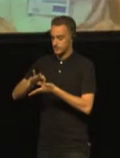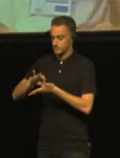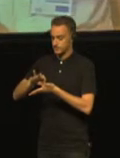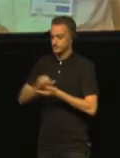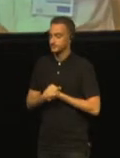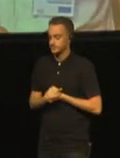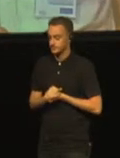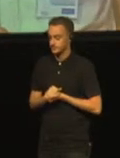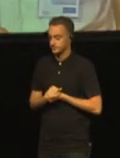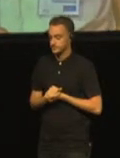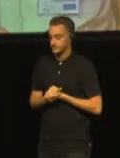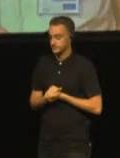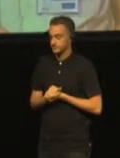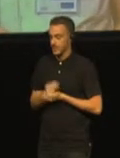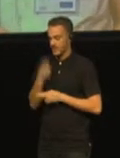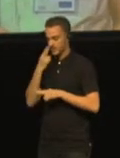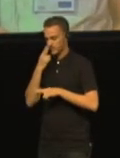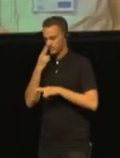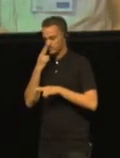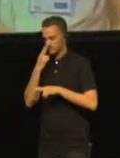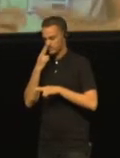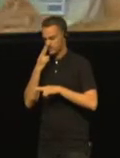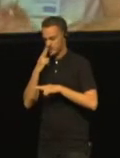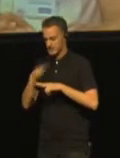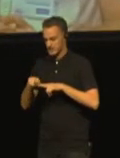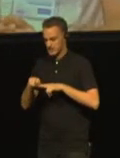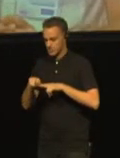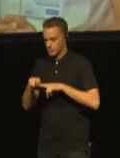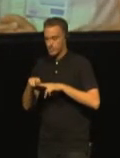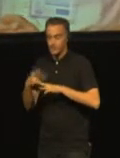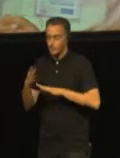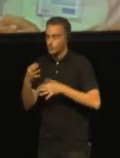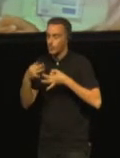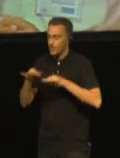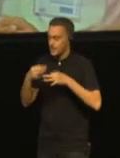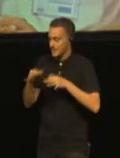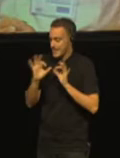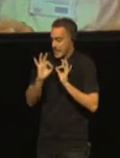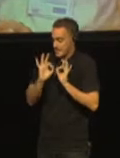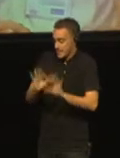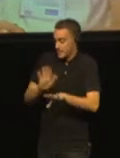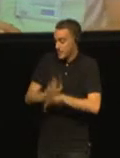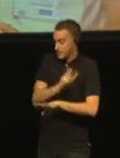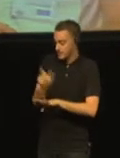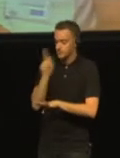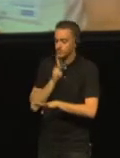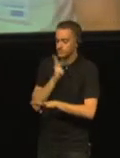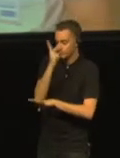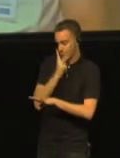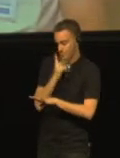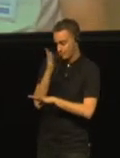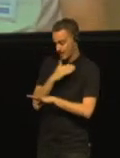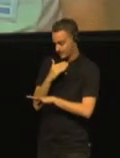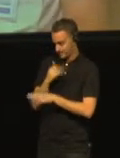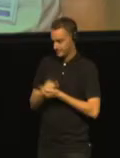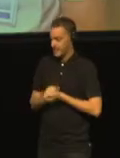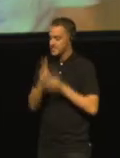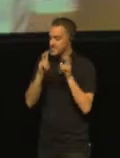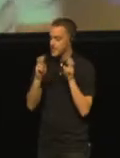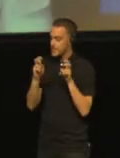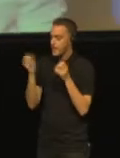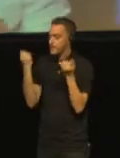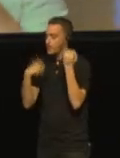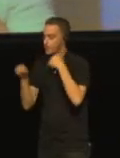que raramente son específicos para los sordociegos. No toman en cuenta temas de comunicación, movilidad y acceso a